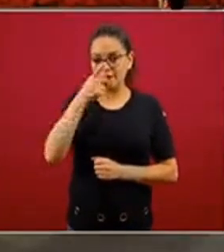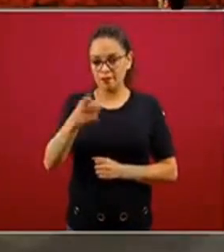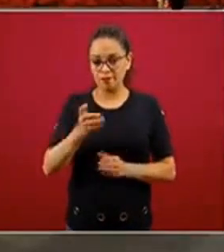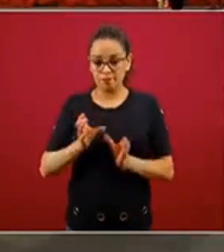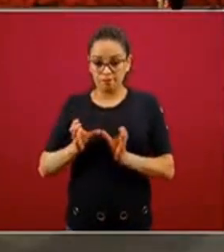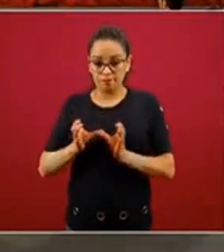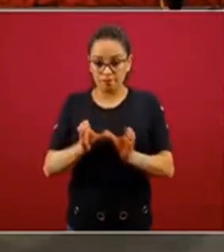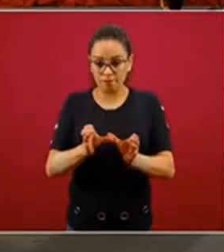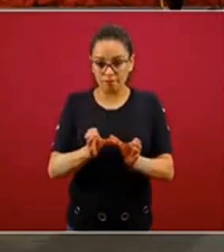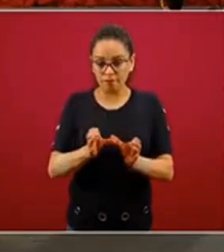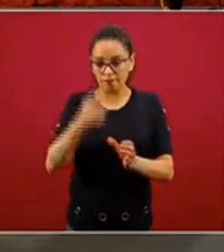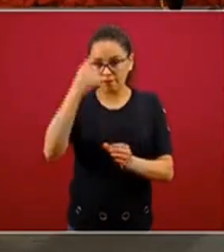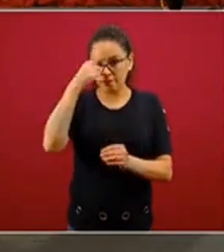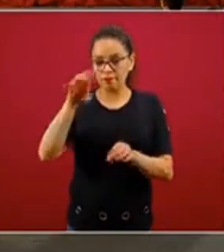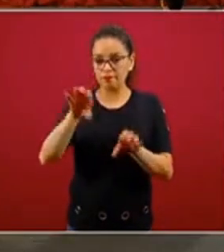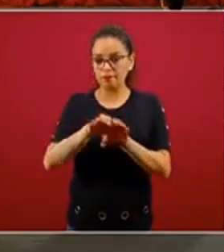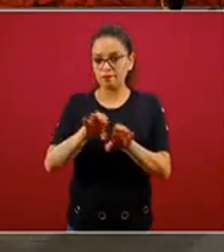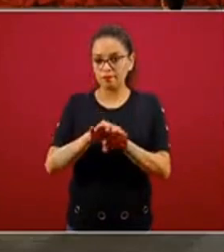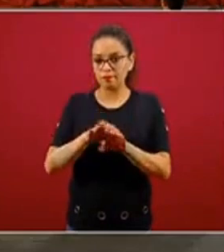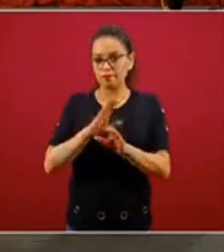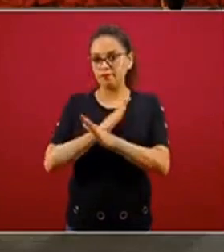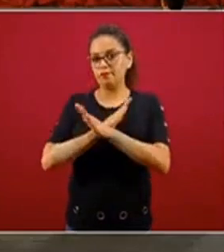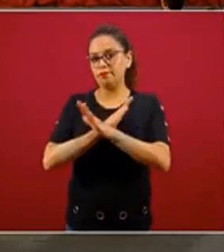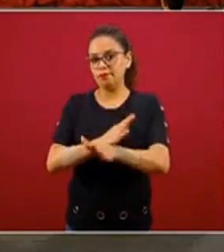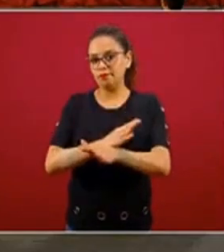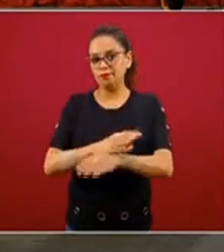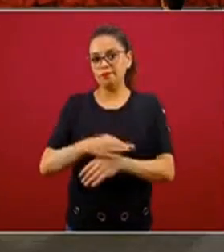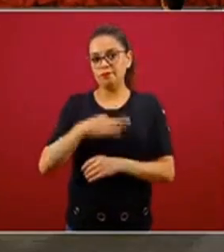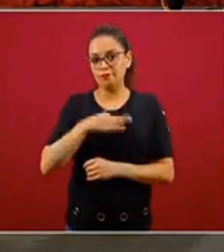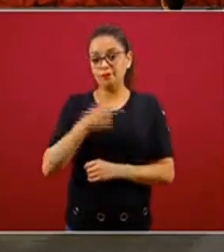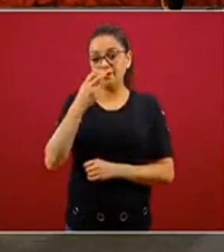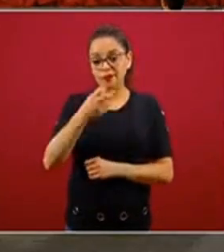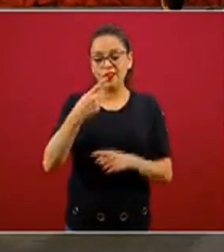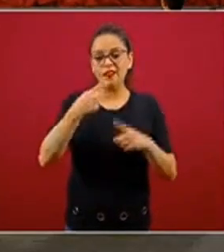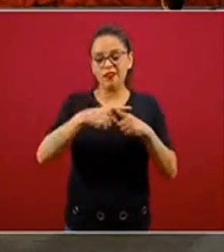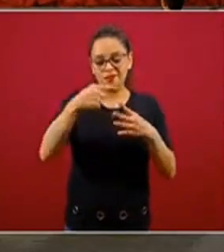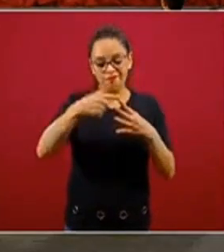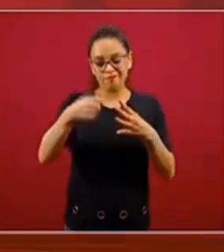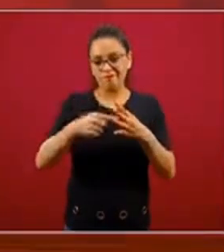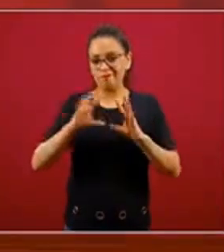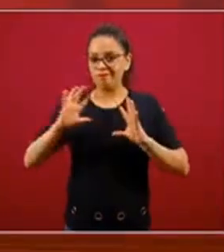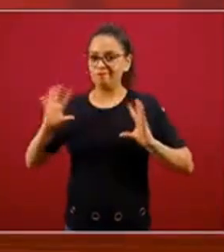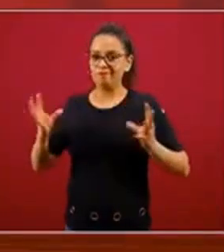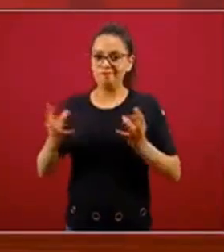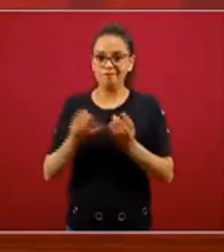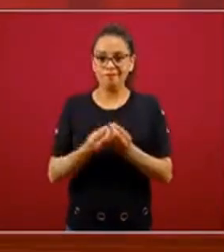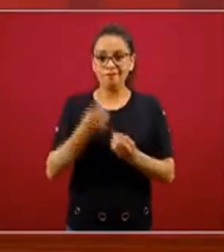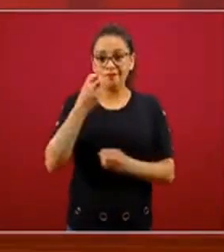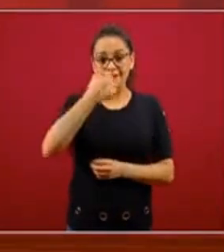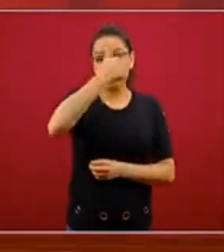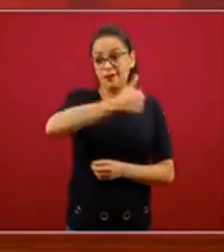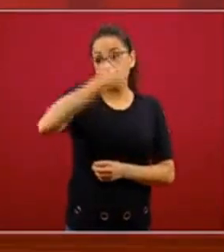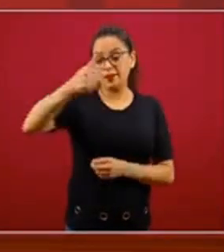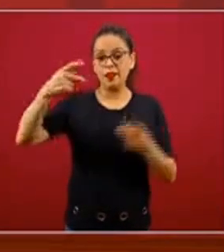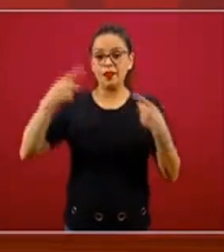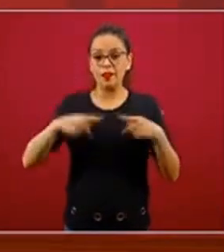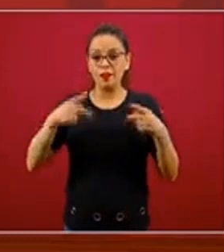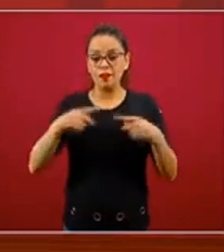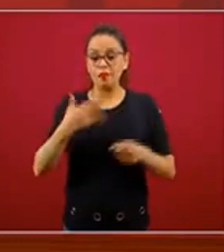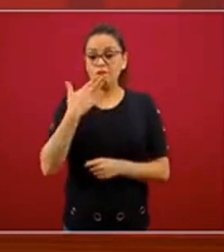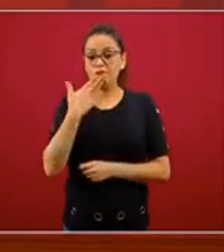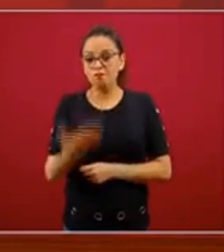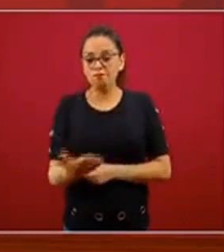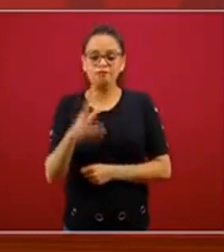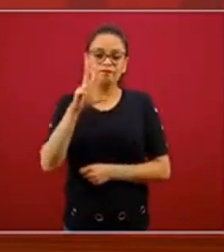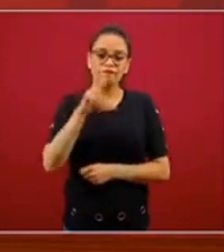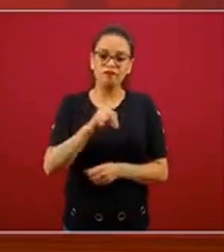el virus, tienen que vigilar otra serie de cosas, y estas son las que hacen que en algunos individuos no sea suficiente la